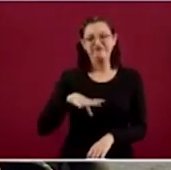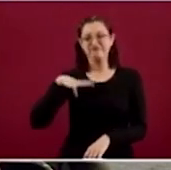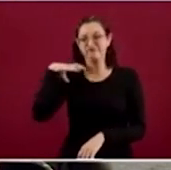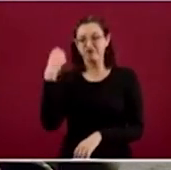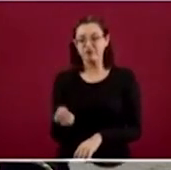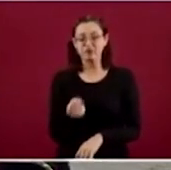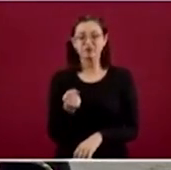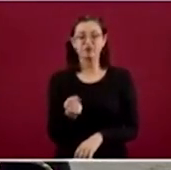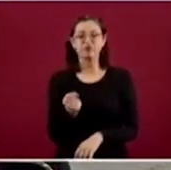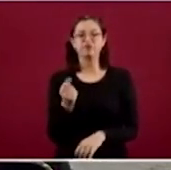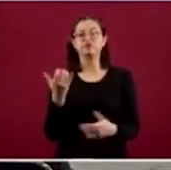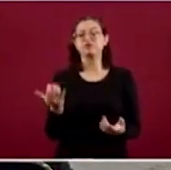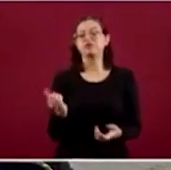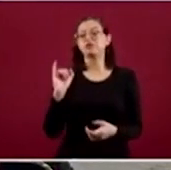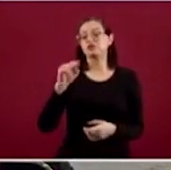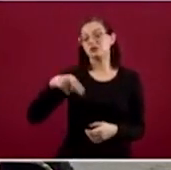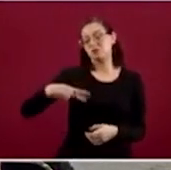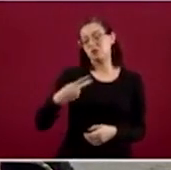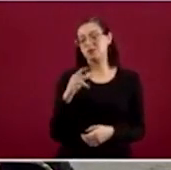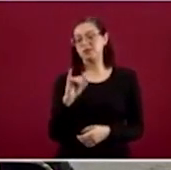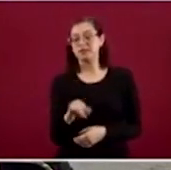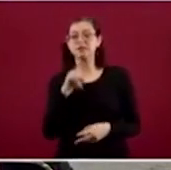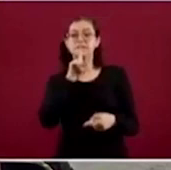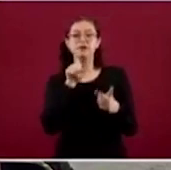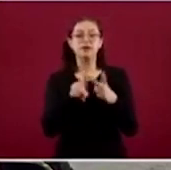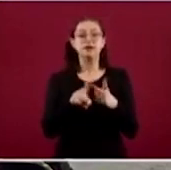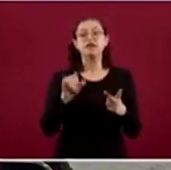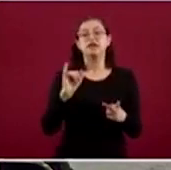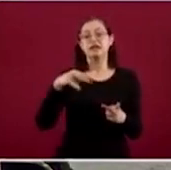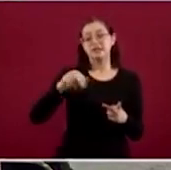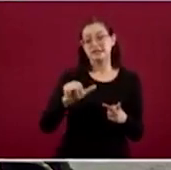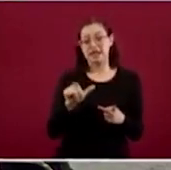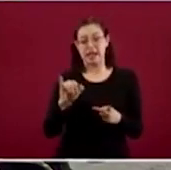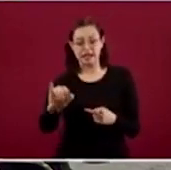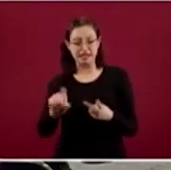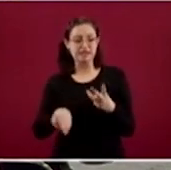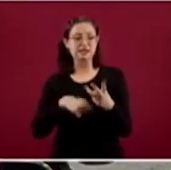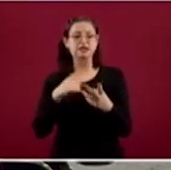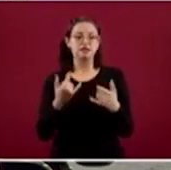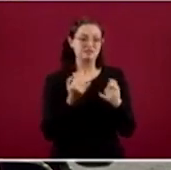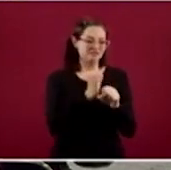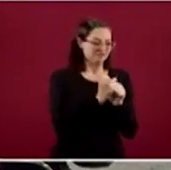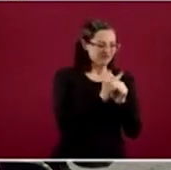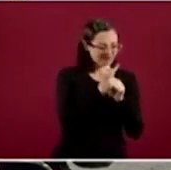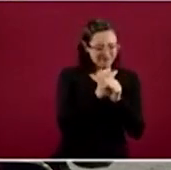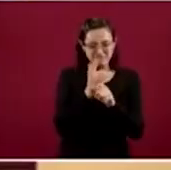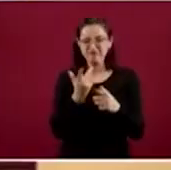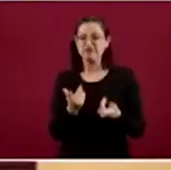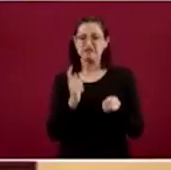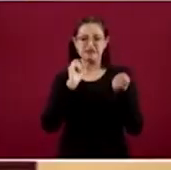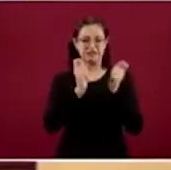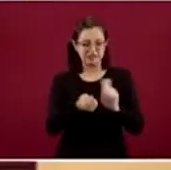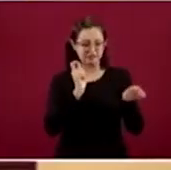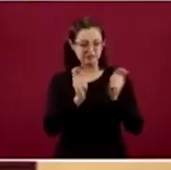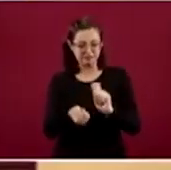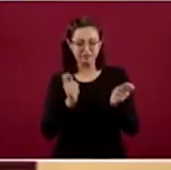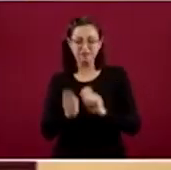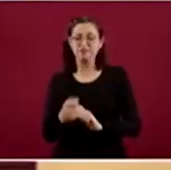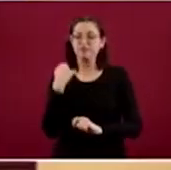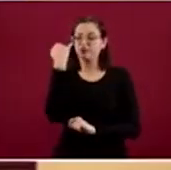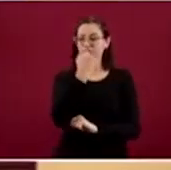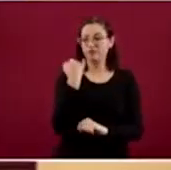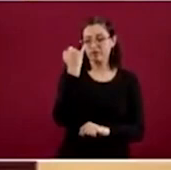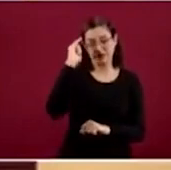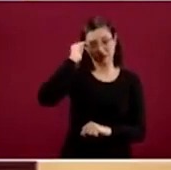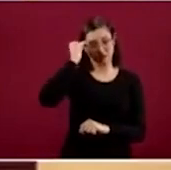el Instituto Nacional de Pueblos Indígenas, el Instituto Nacional de Lenguas Indígenas, para poder hacer las traducciones a las lenguas